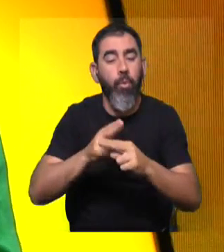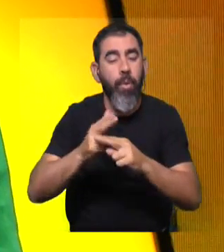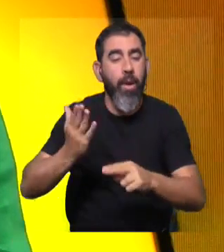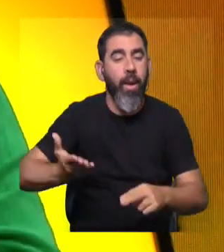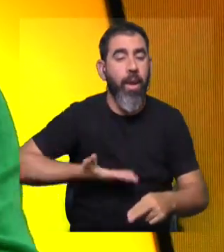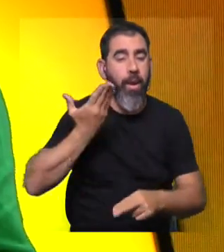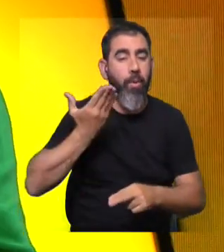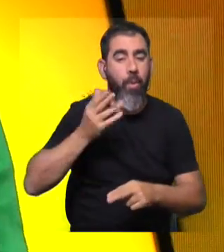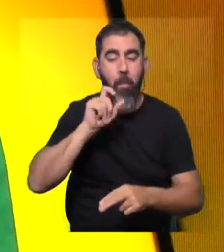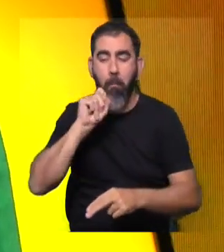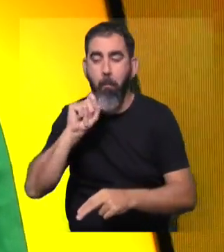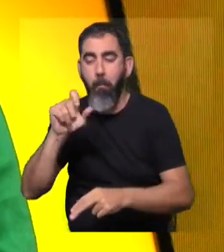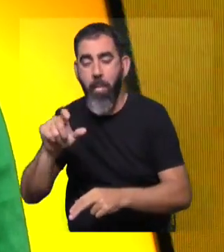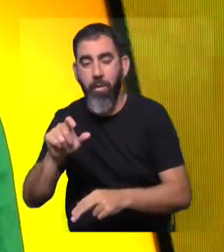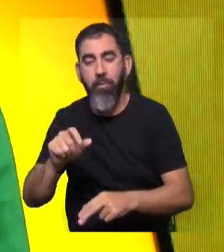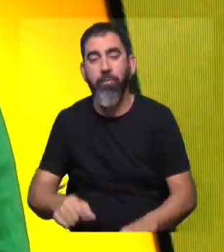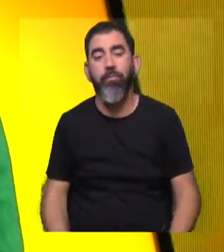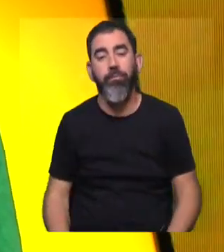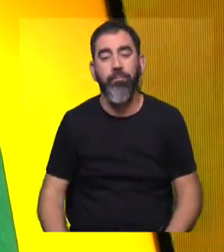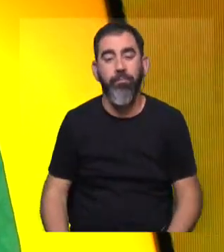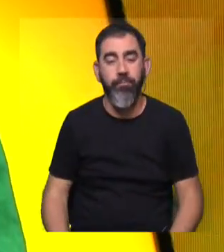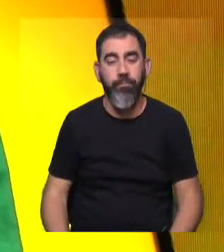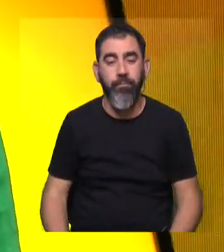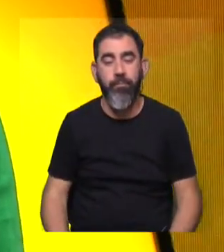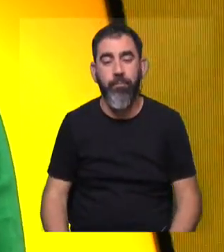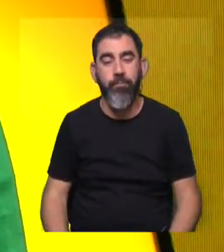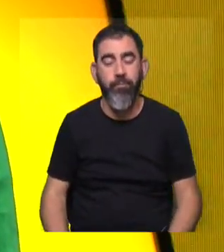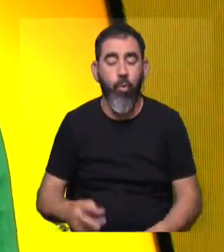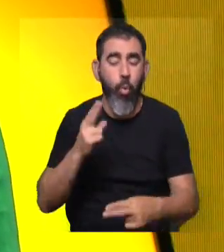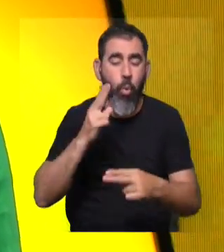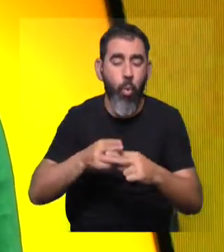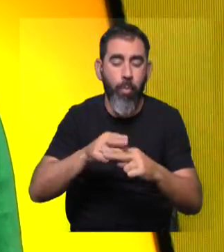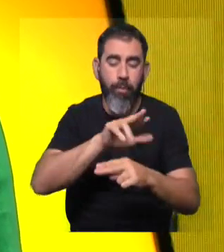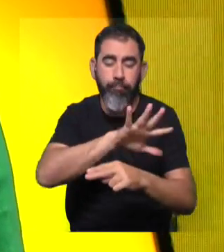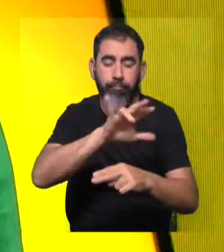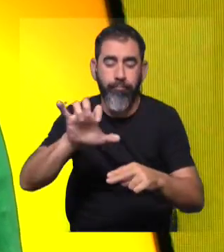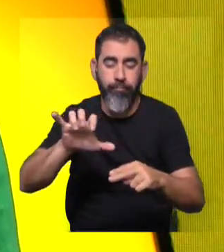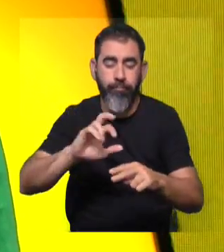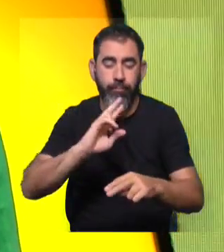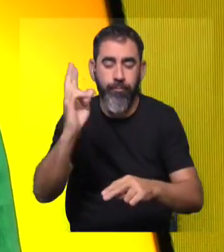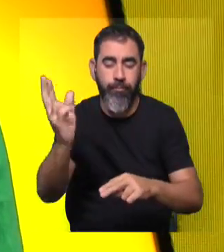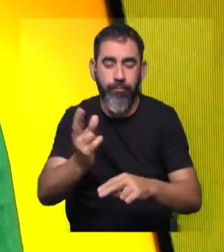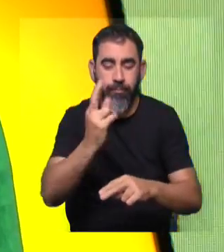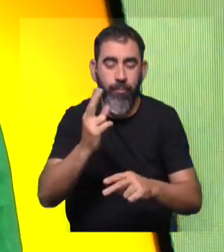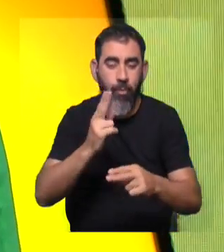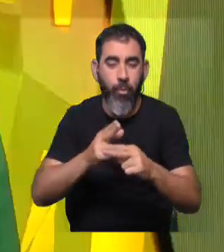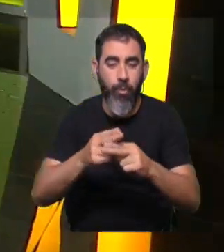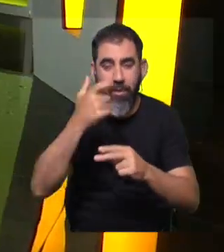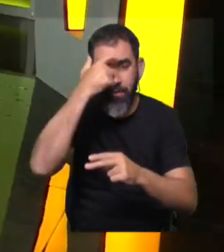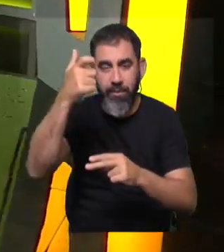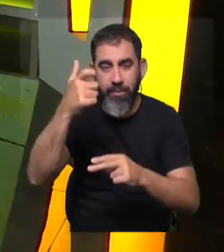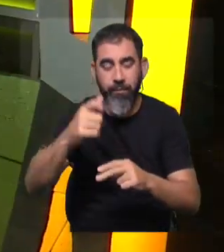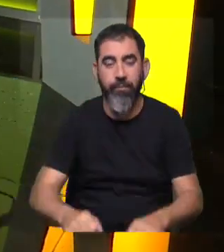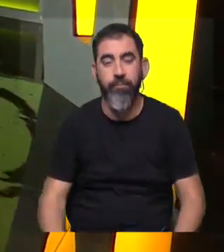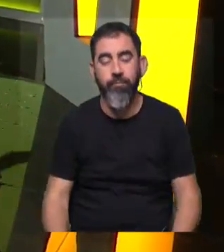o en realidad de villano, porque se llama Drosophila melanogaster, ¿no? Sí, tiene nombre de que es el malo de la película. Sí. Bueno, podría pelear